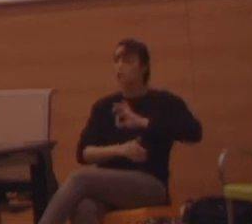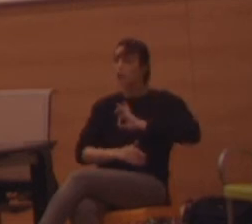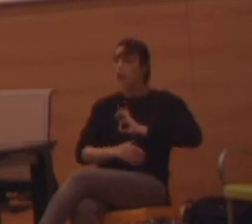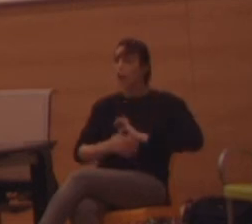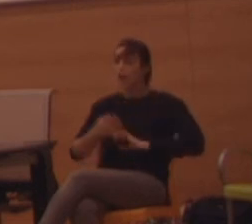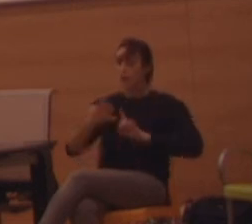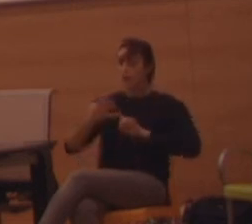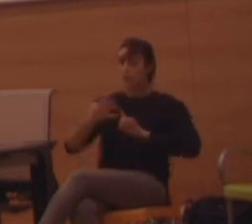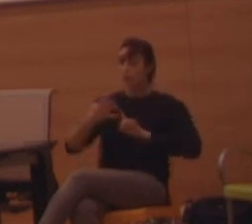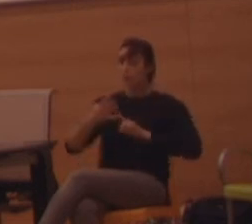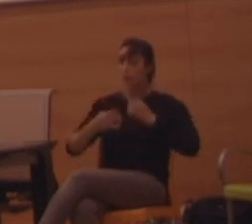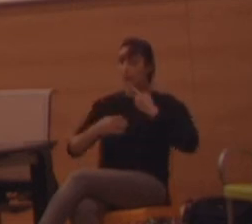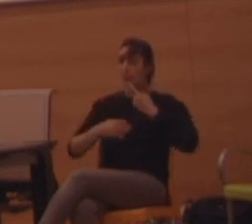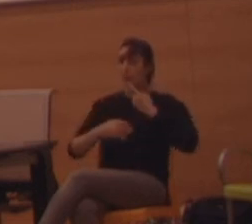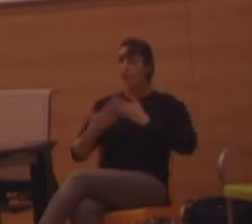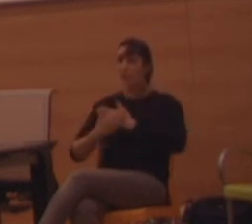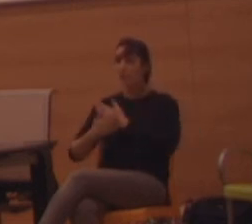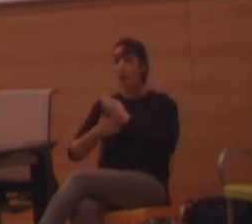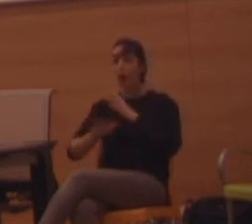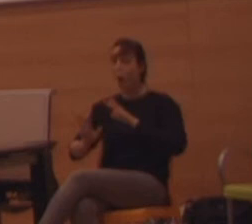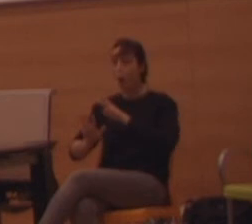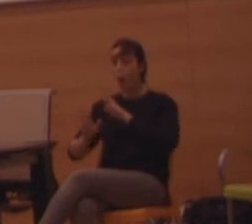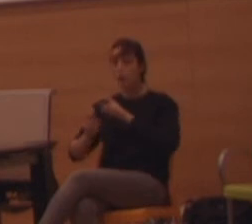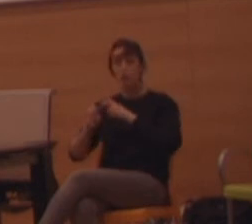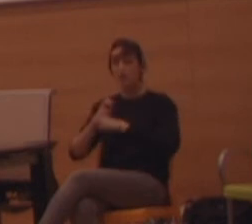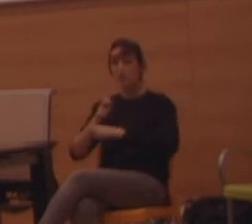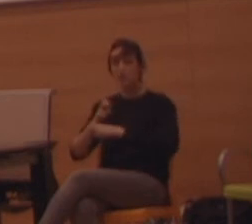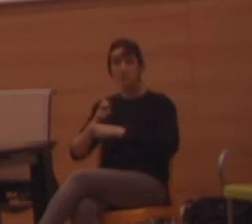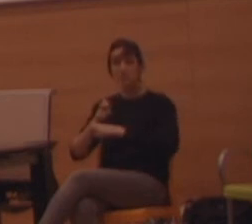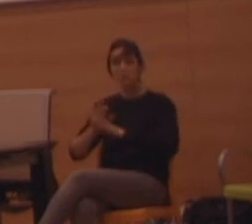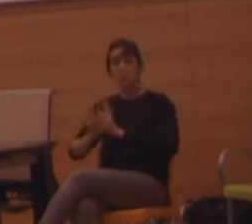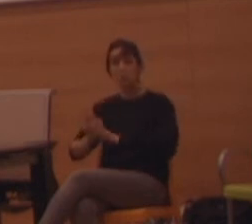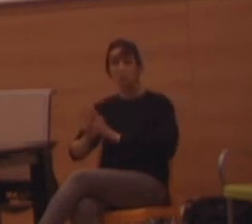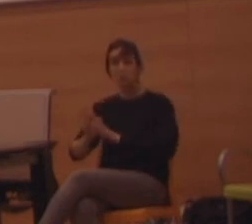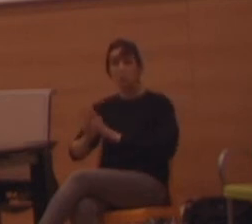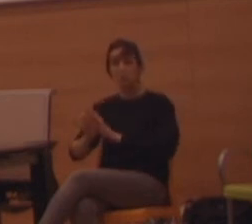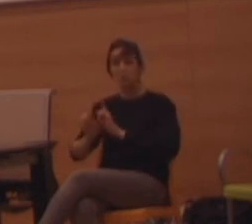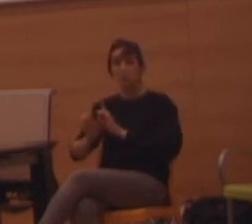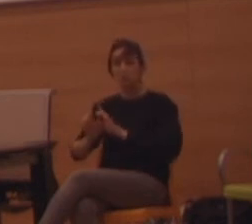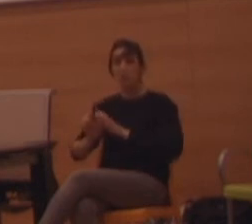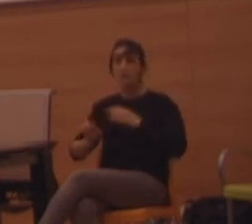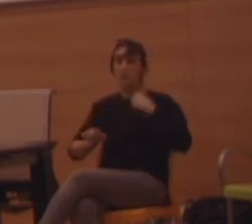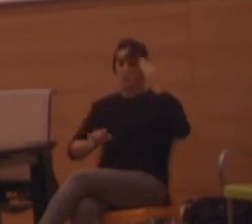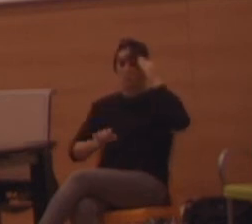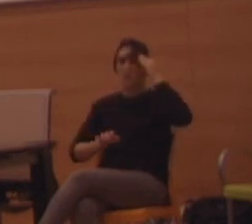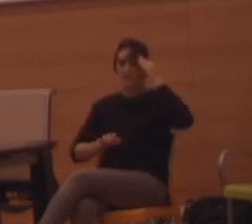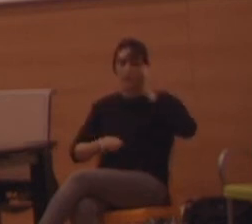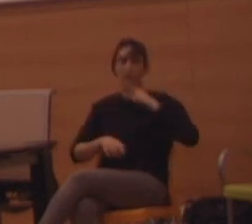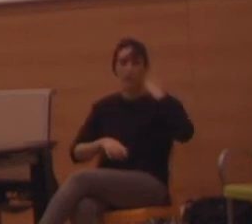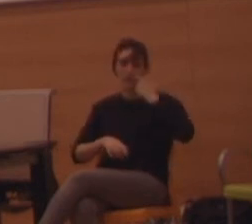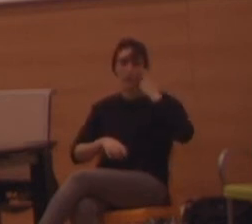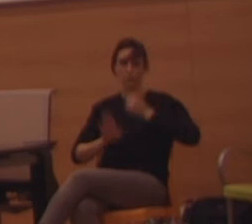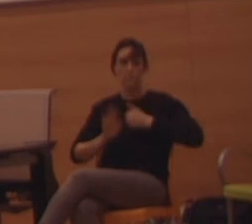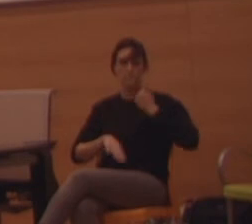que llevaba 8 días o así solo con la lesión esa, 8 o 10 días, yo no me lo creo, creo que llevará bastante más tiempo. Se le